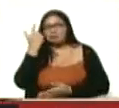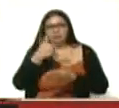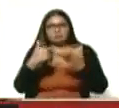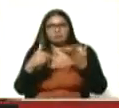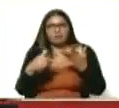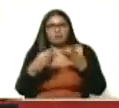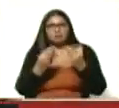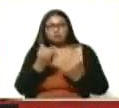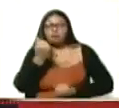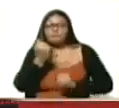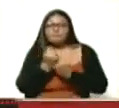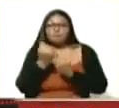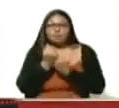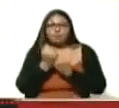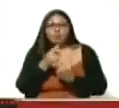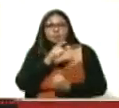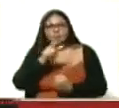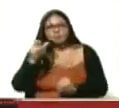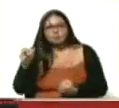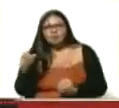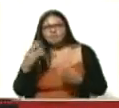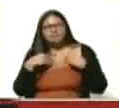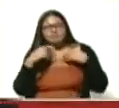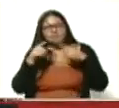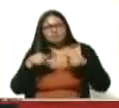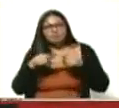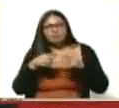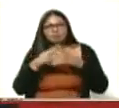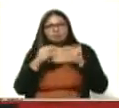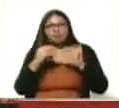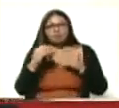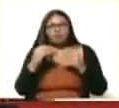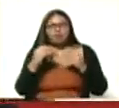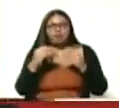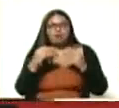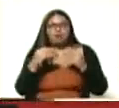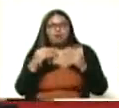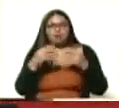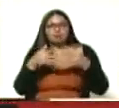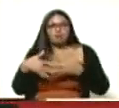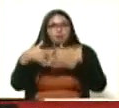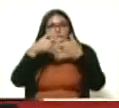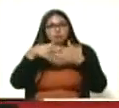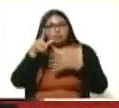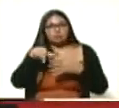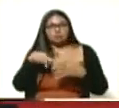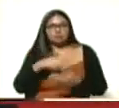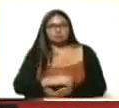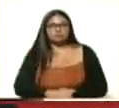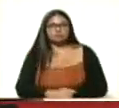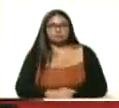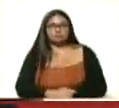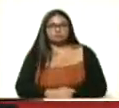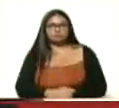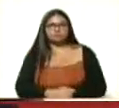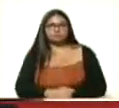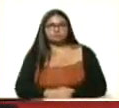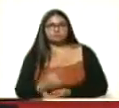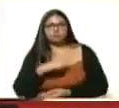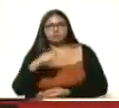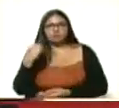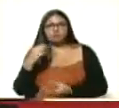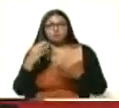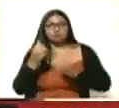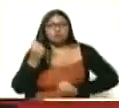Verde mucho apoyo de los caboverdianos, en toda Europa, inclusive en los Estados Unidos, en Canadá, tenemos